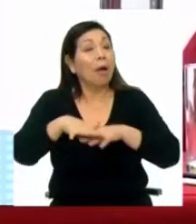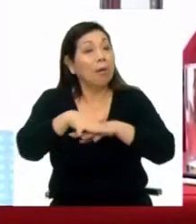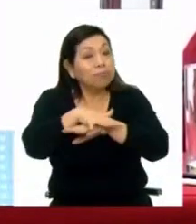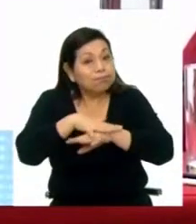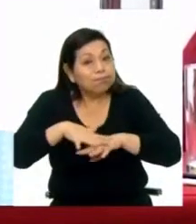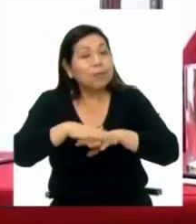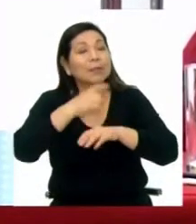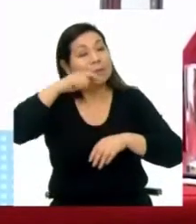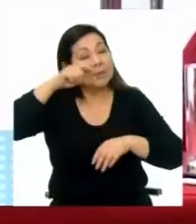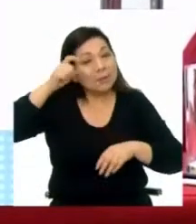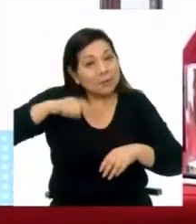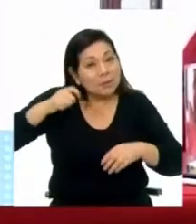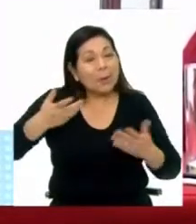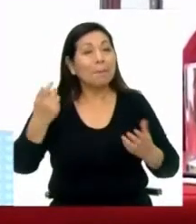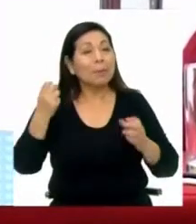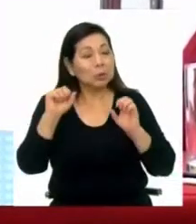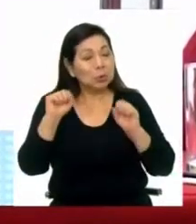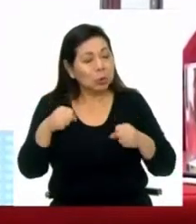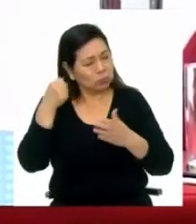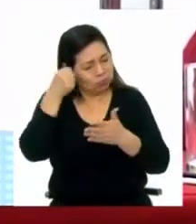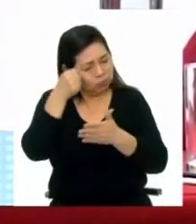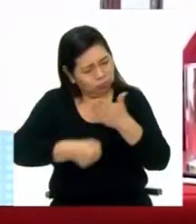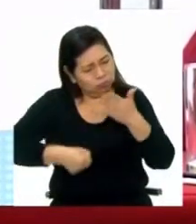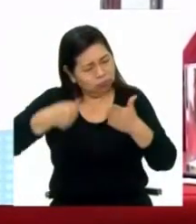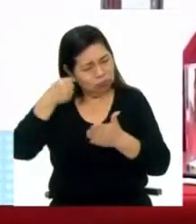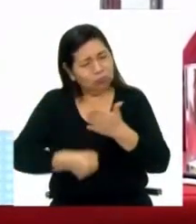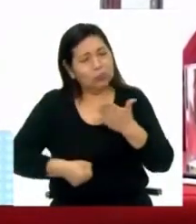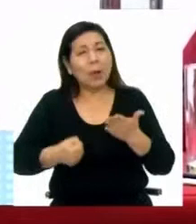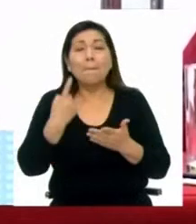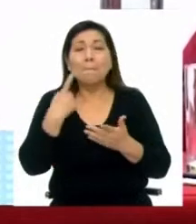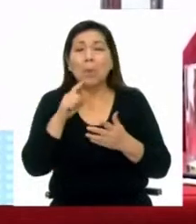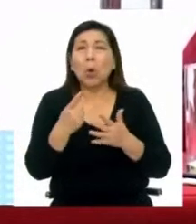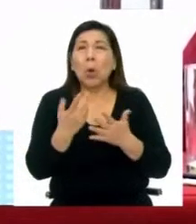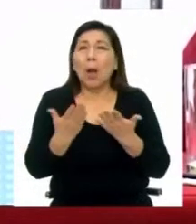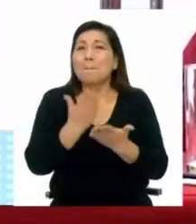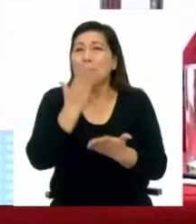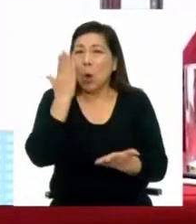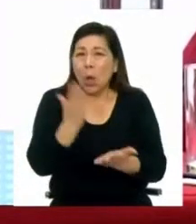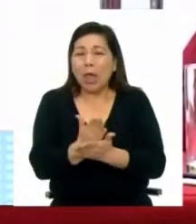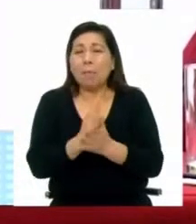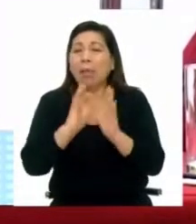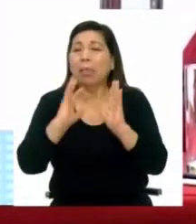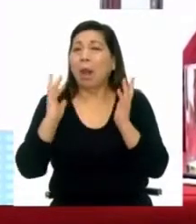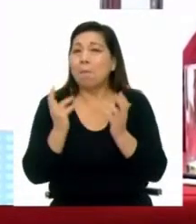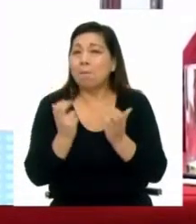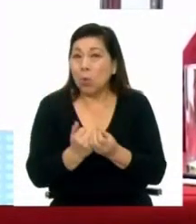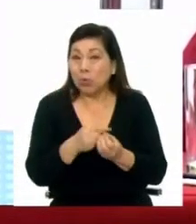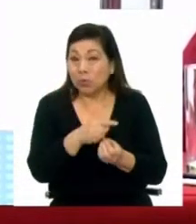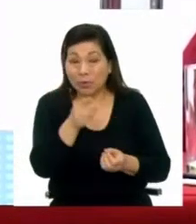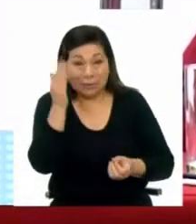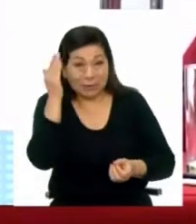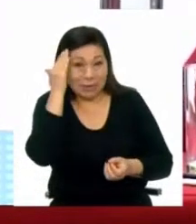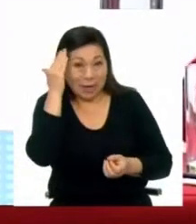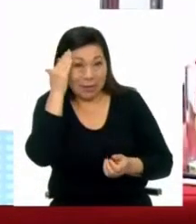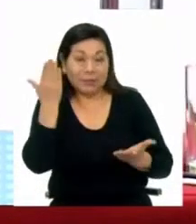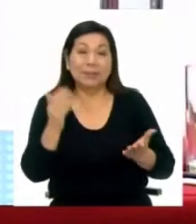gestión necesaria para poder luchar al holocausto del planeta. Como ustedes